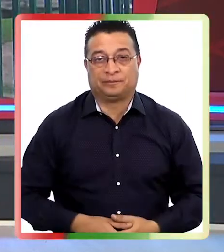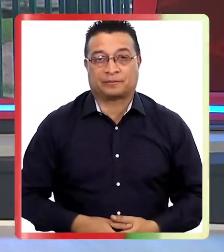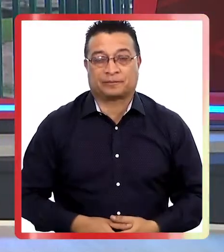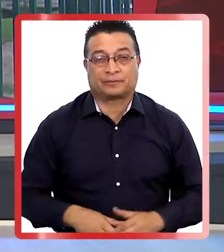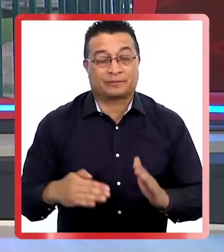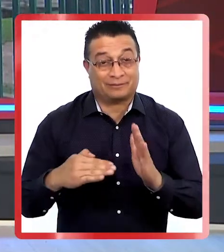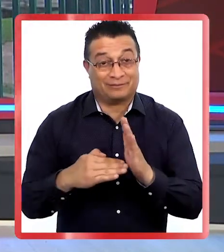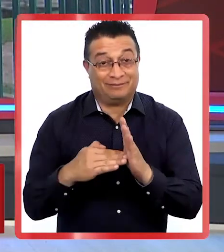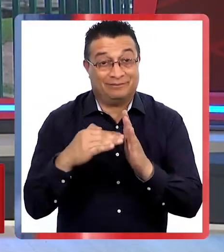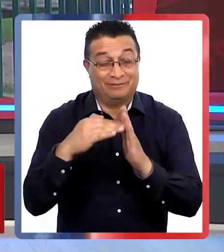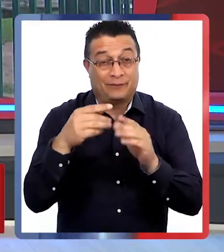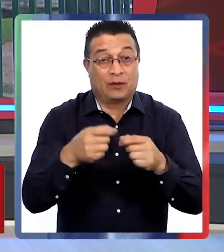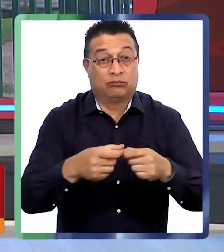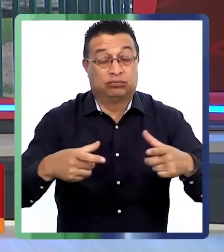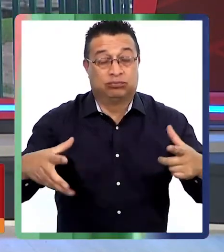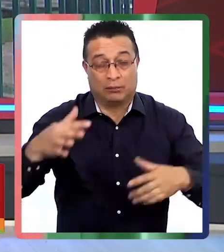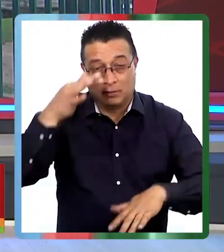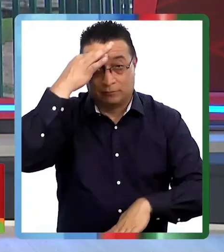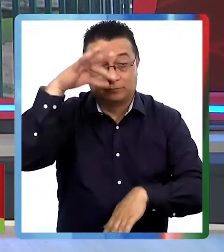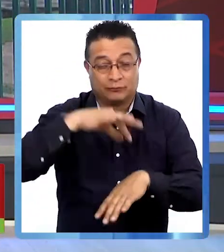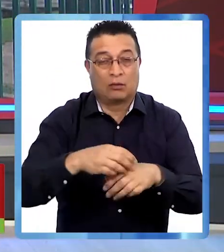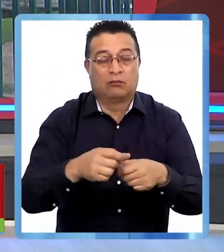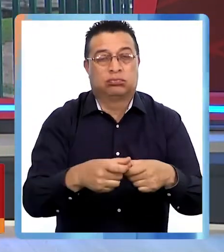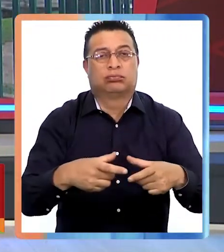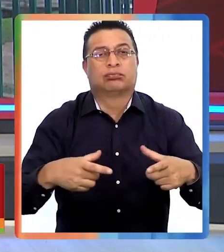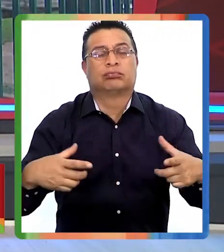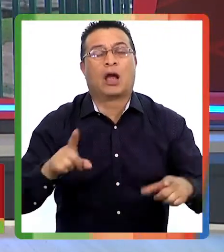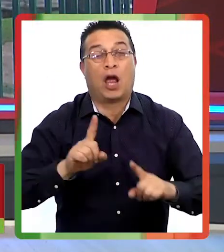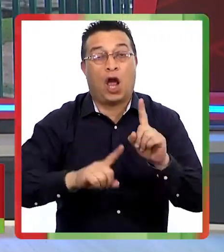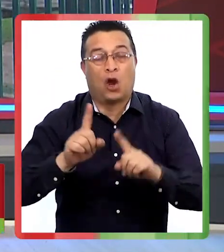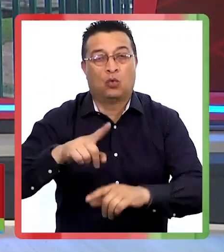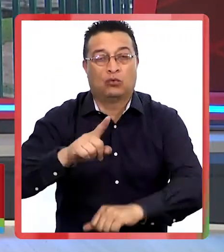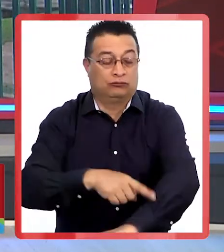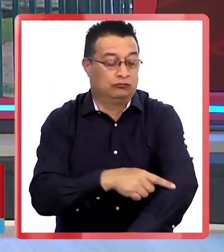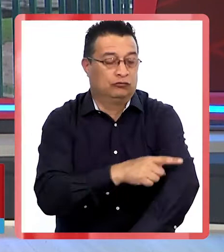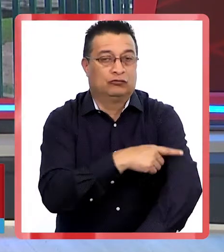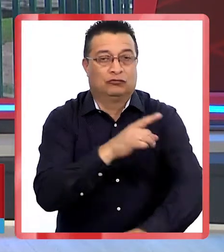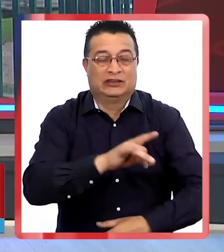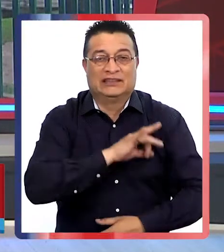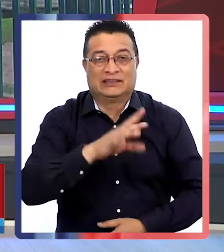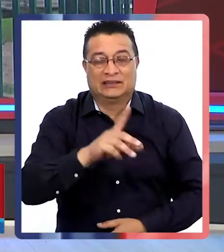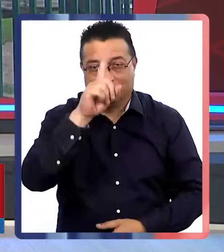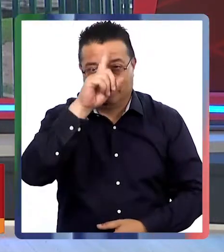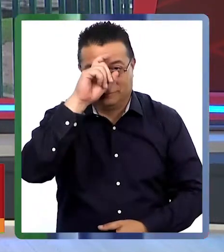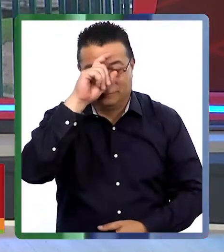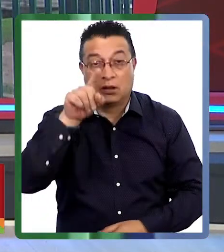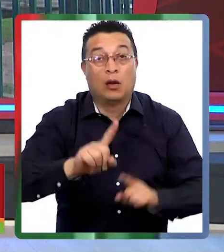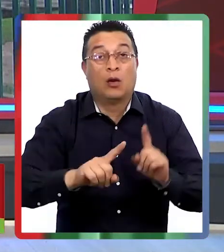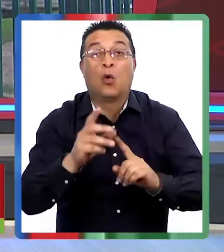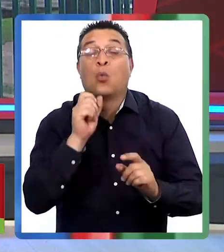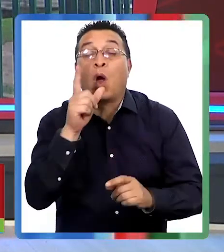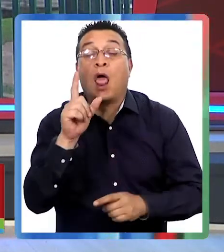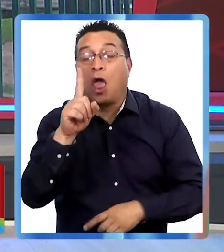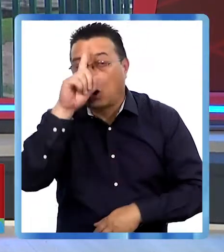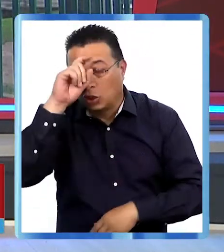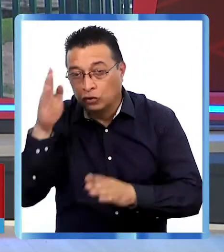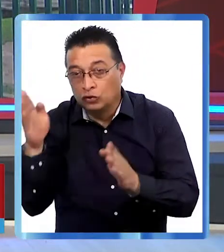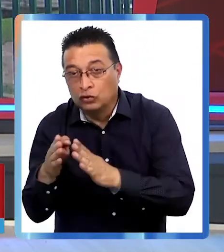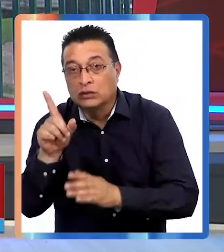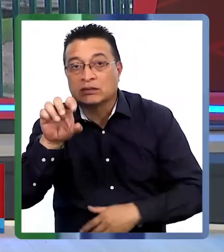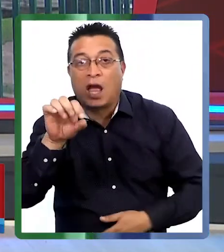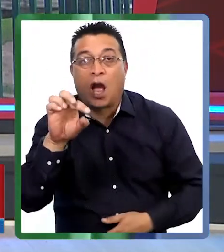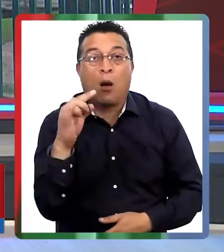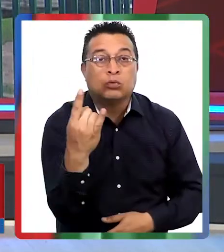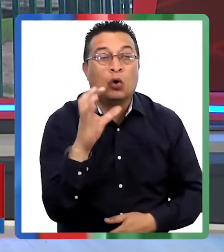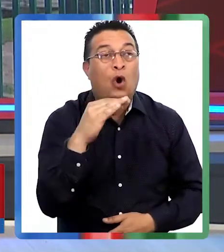el aumento explosivo de enfermos cobit ha saturado algunos centros de salud del país en qué casos acudir a un consultorio un sapu